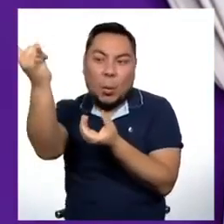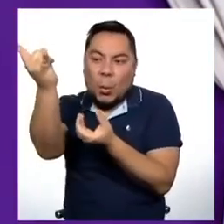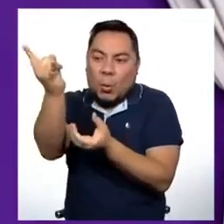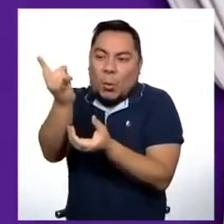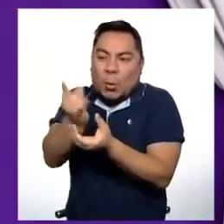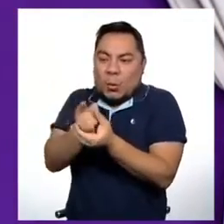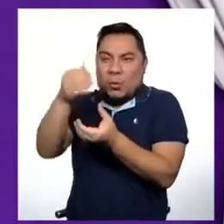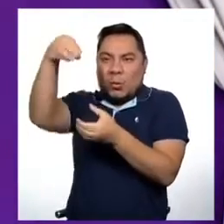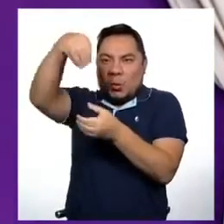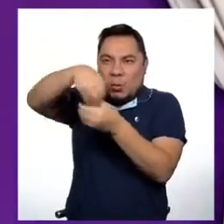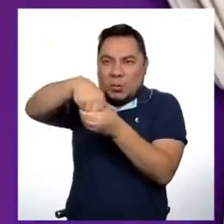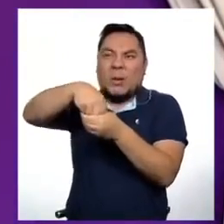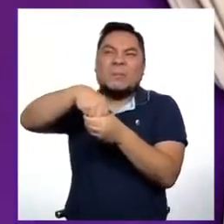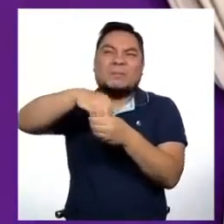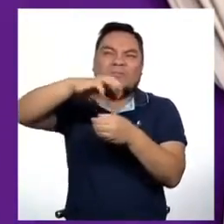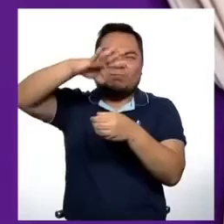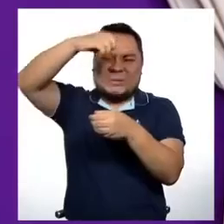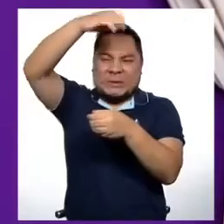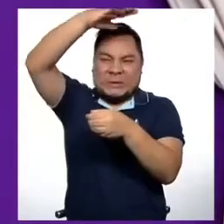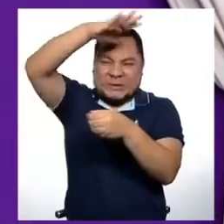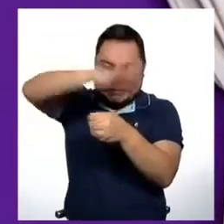Y los pondré aquí.